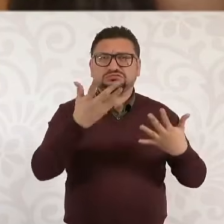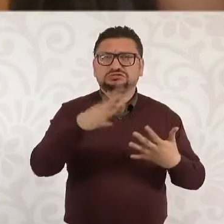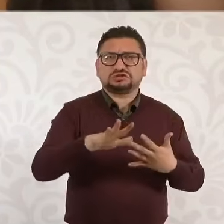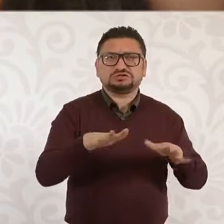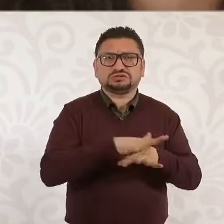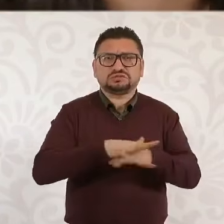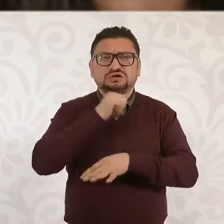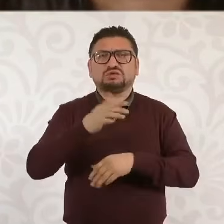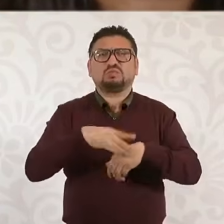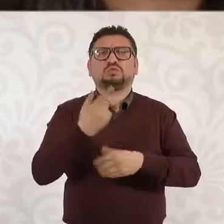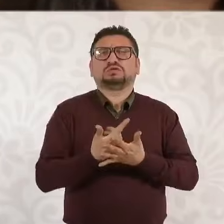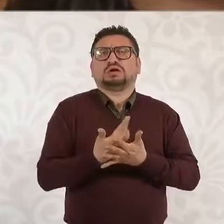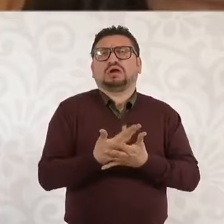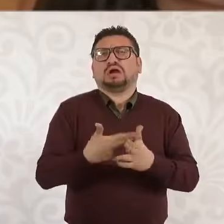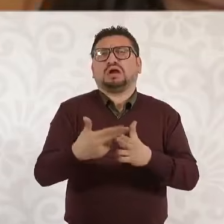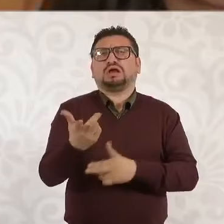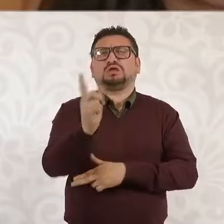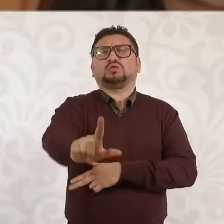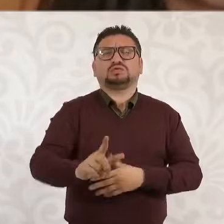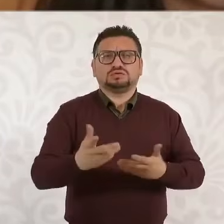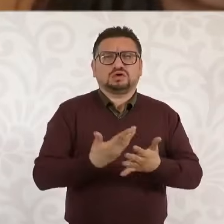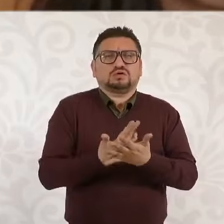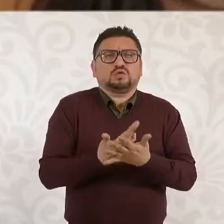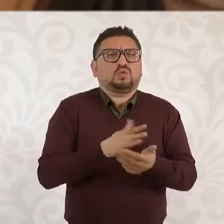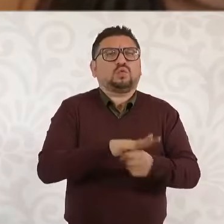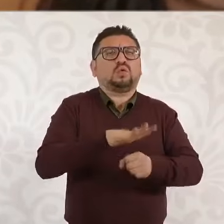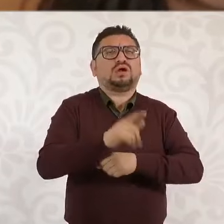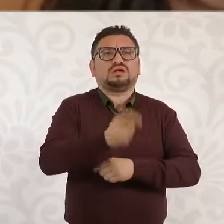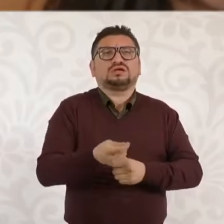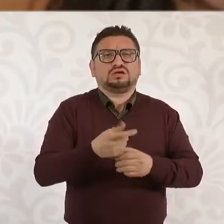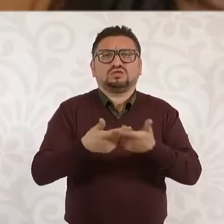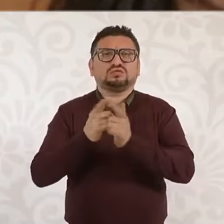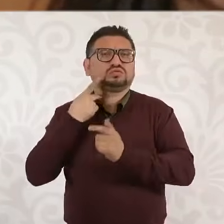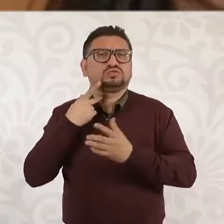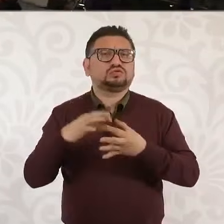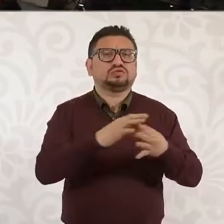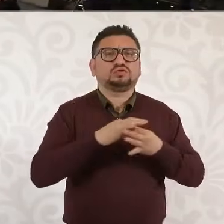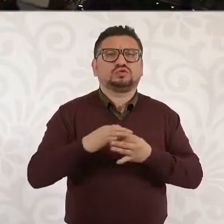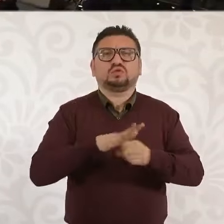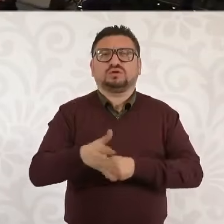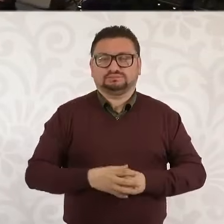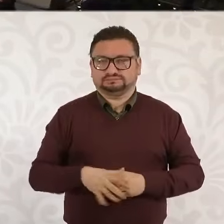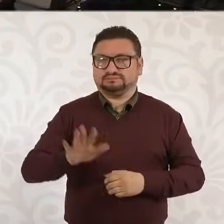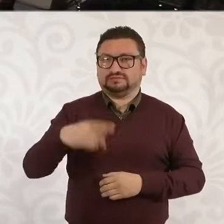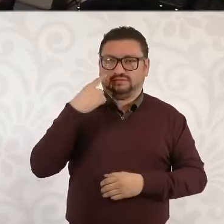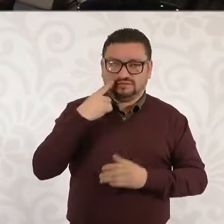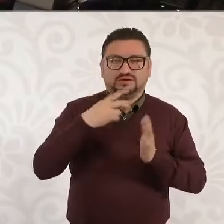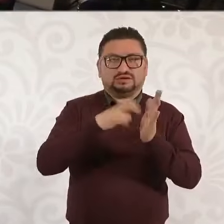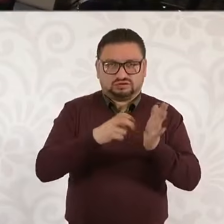dieron a conocer, entonces, ¿por qué esperar hasta el lunes? ¿Qué es lo que esperan todavía con los partidos aliados? Son varias leyes, eso es